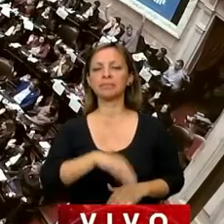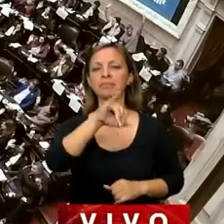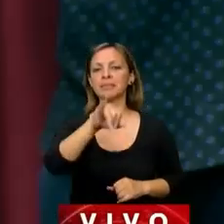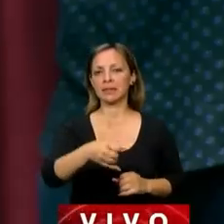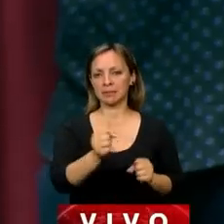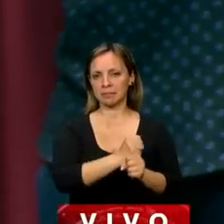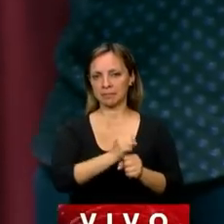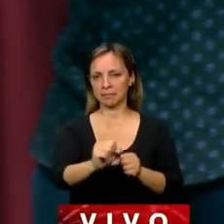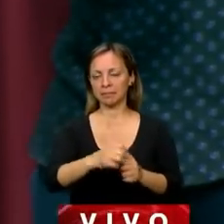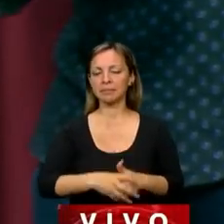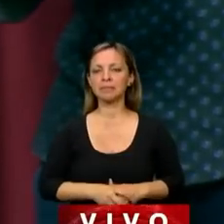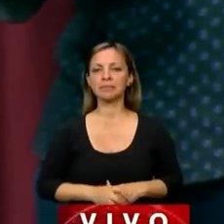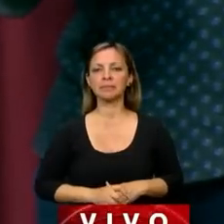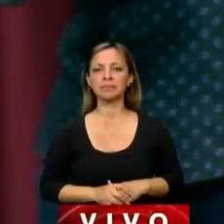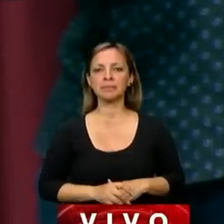Resultan afirmativos.